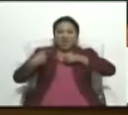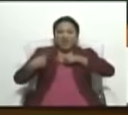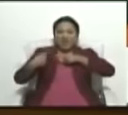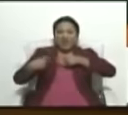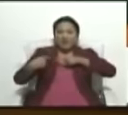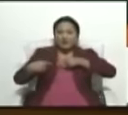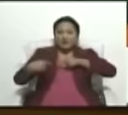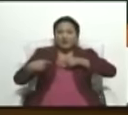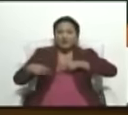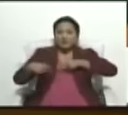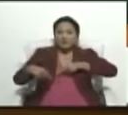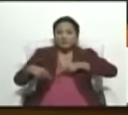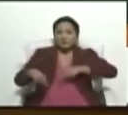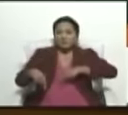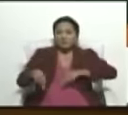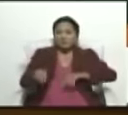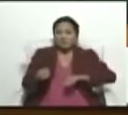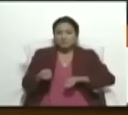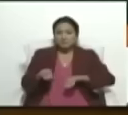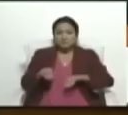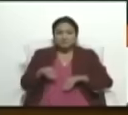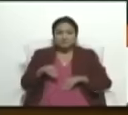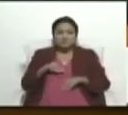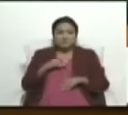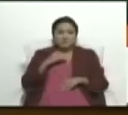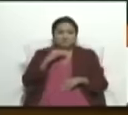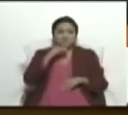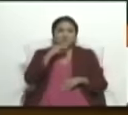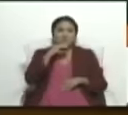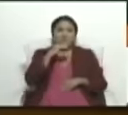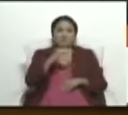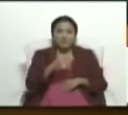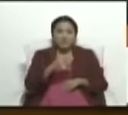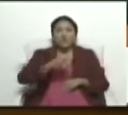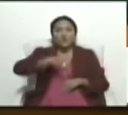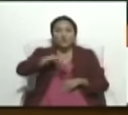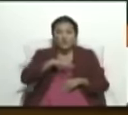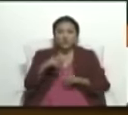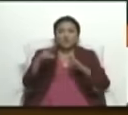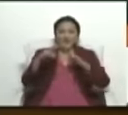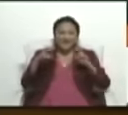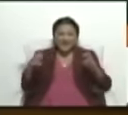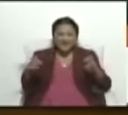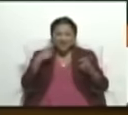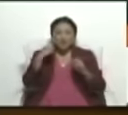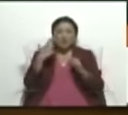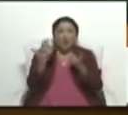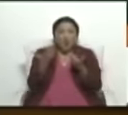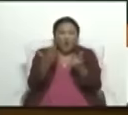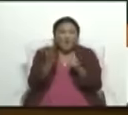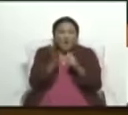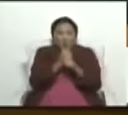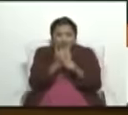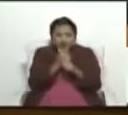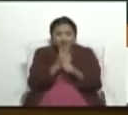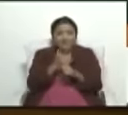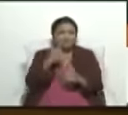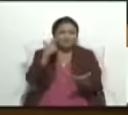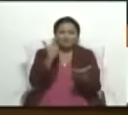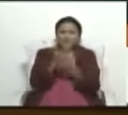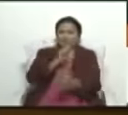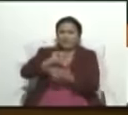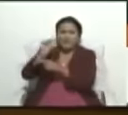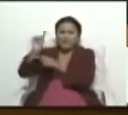debilitándose, porque lo que nosotros presentábamos, producto de las experticias forenses que habíamos recabado, eran